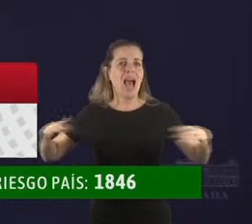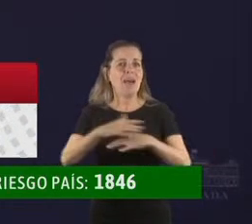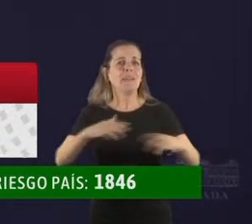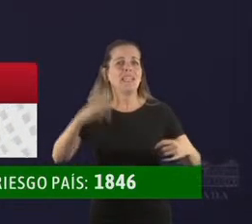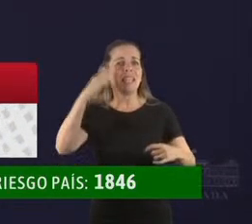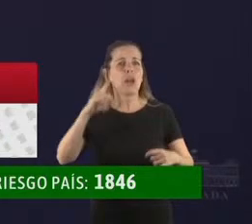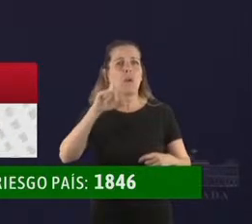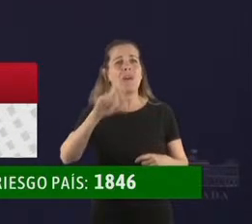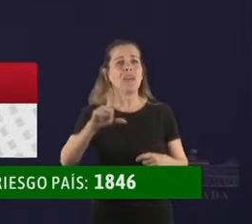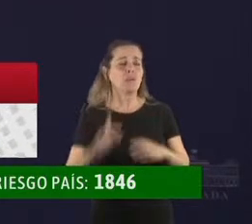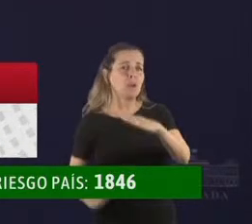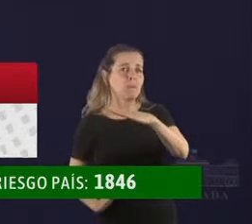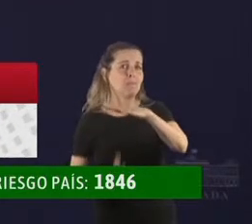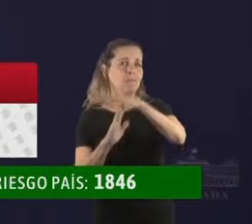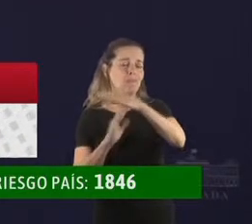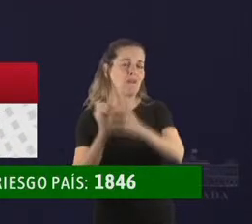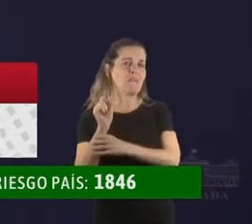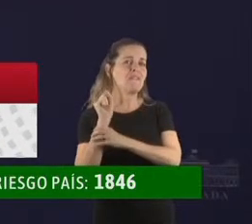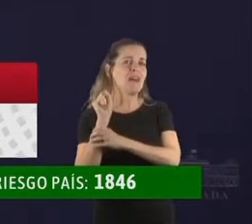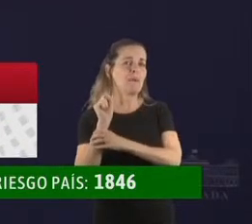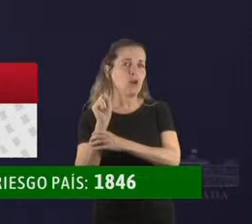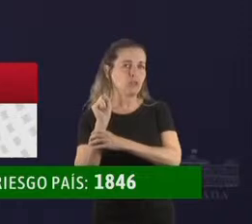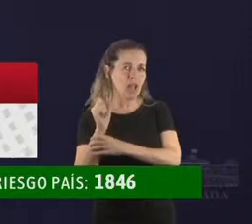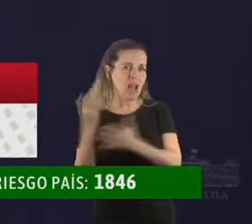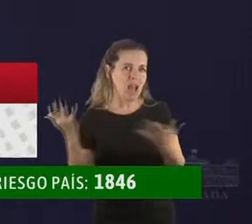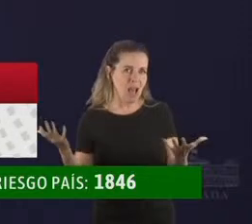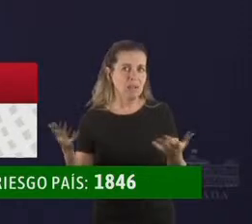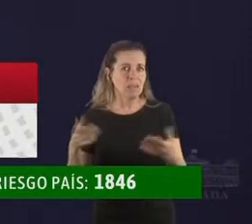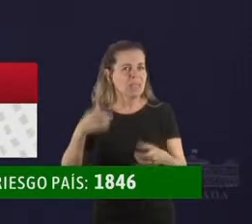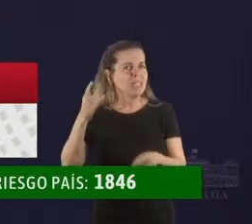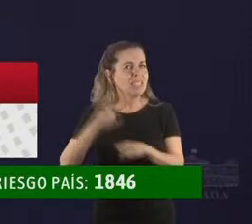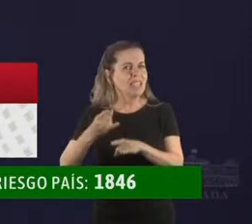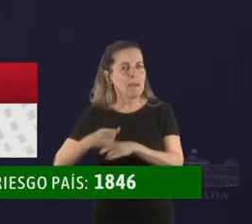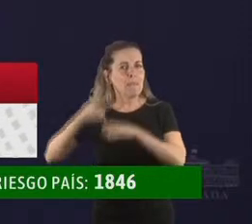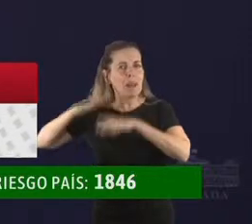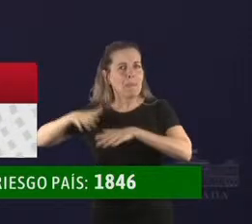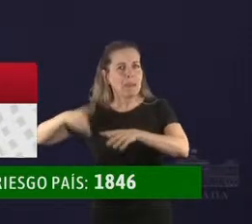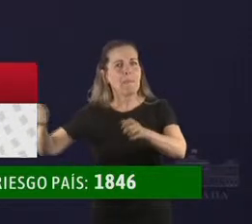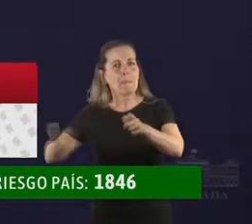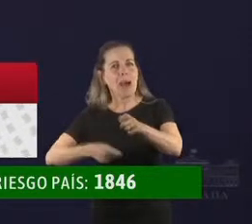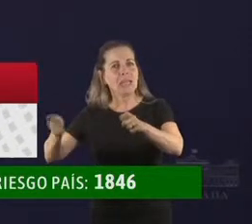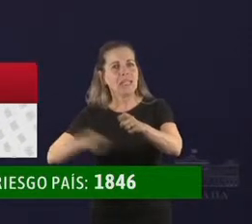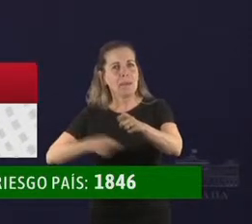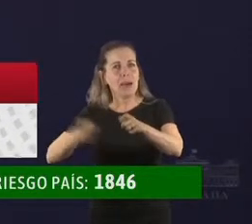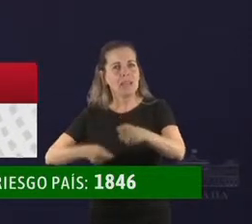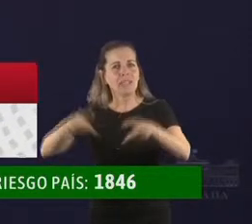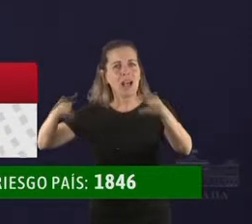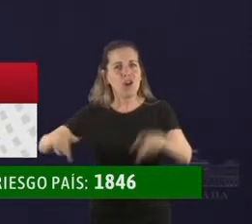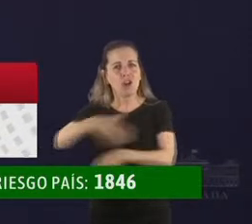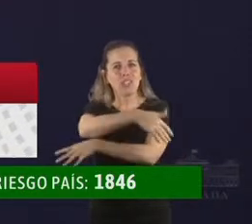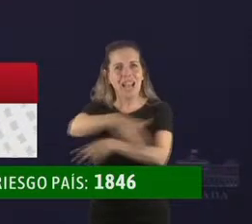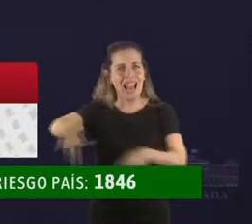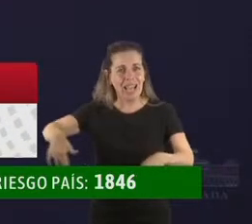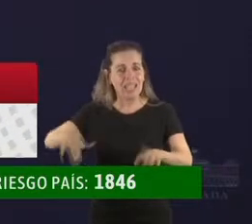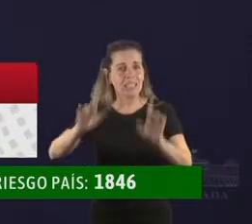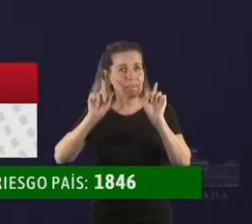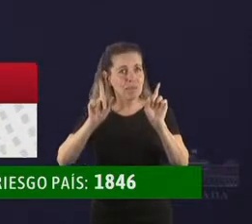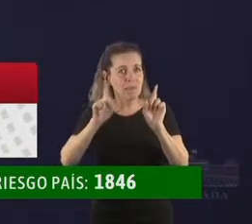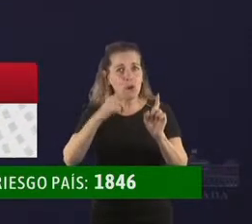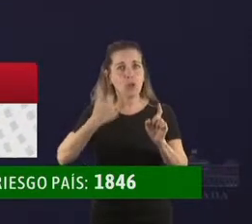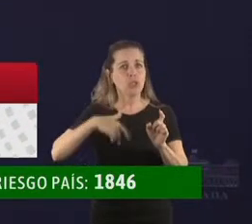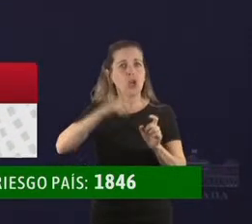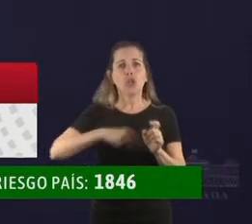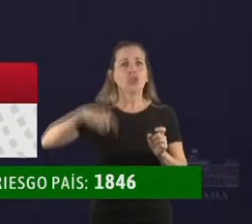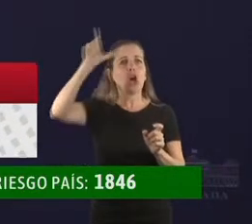imagen típica que todos los argentinos reconocemos como un gran problema con los piquetes sino en el resto del país la